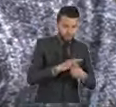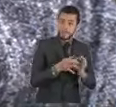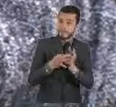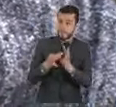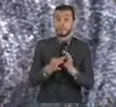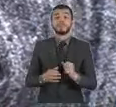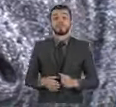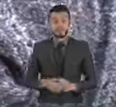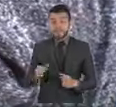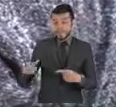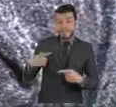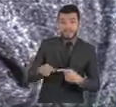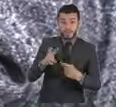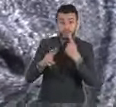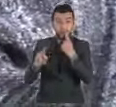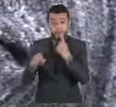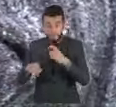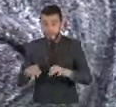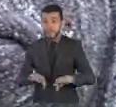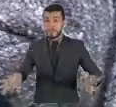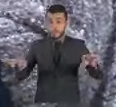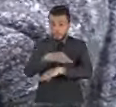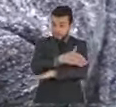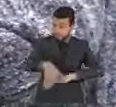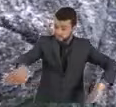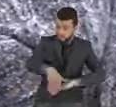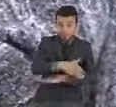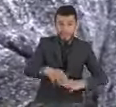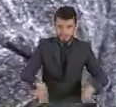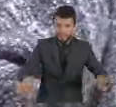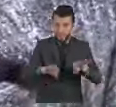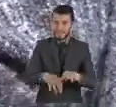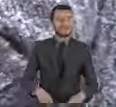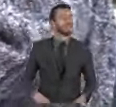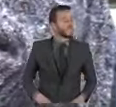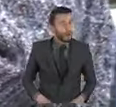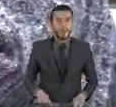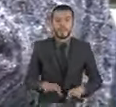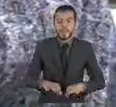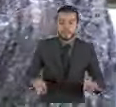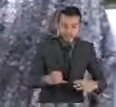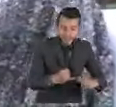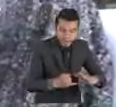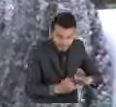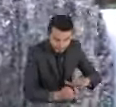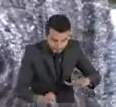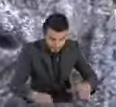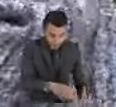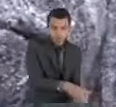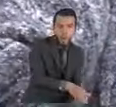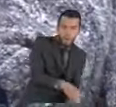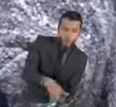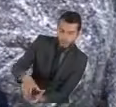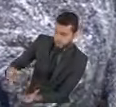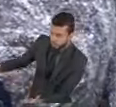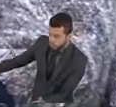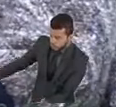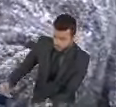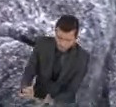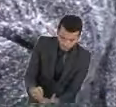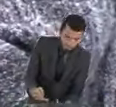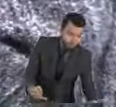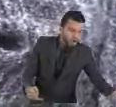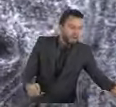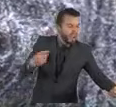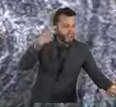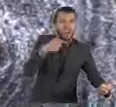más importante que las avenidas van a ser las troncales de fibra óptica. Esas son las verdaderas troncales del siglo XXI, mucho más que